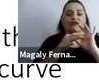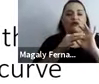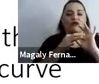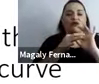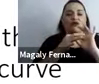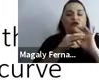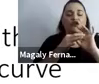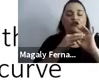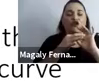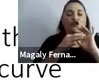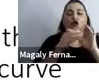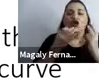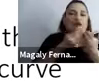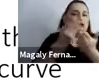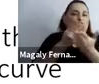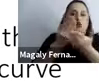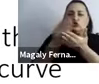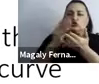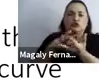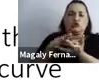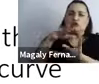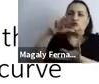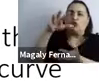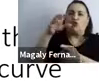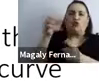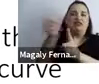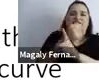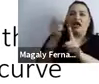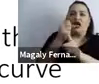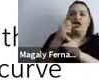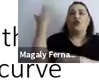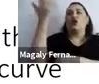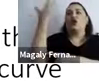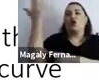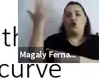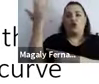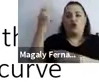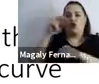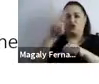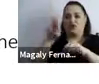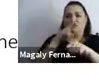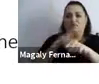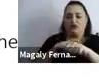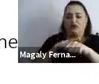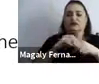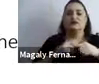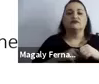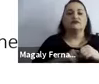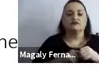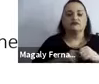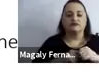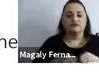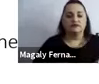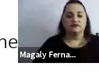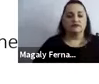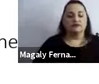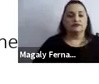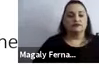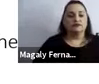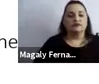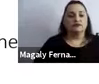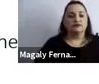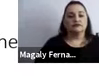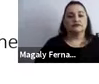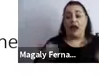ese consumo, con el daño ecológico en todas sus dimensiones. Bien,